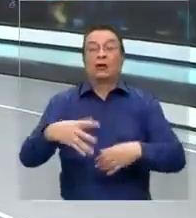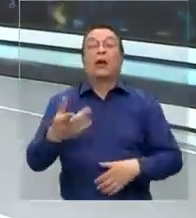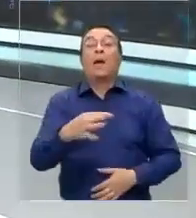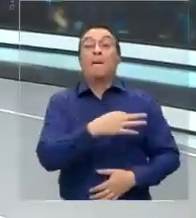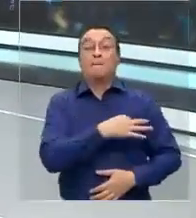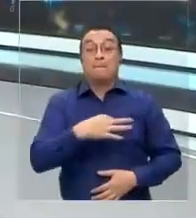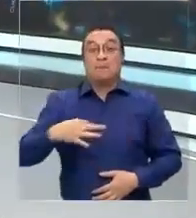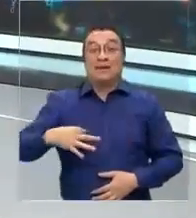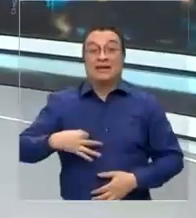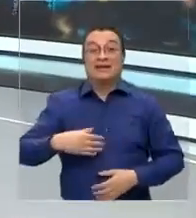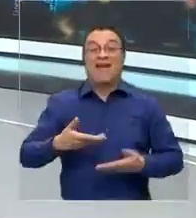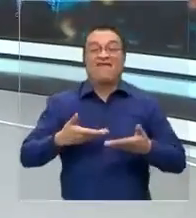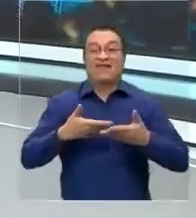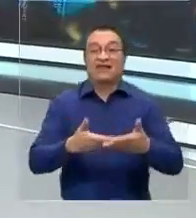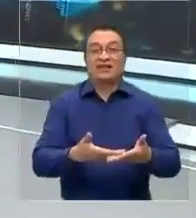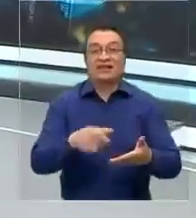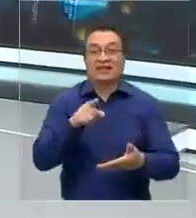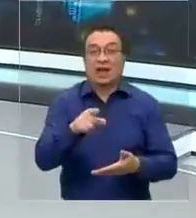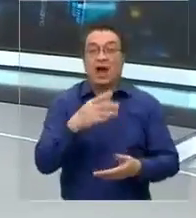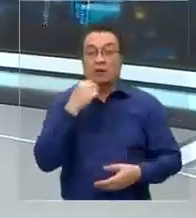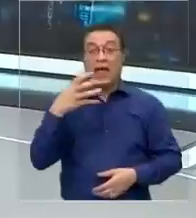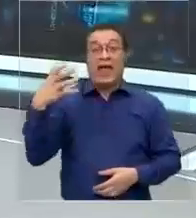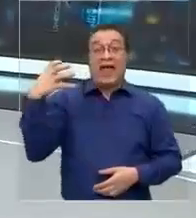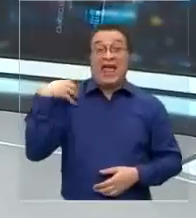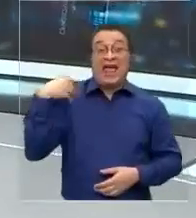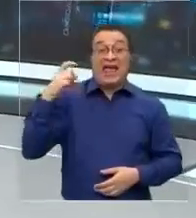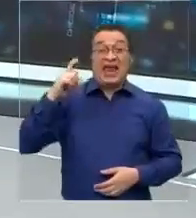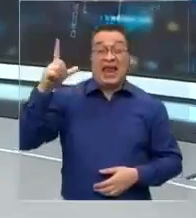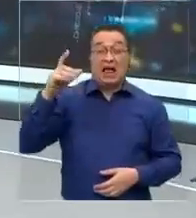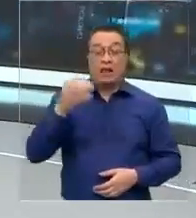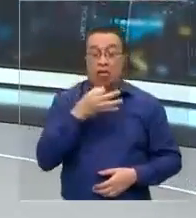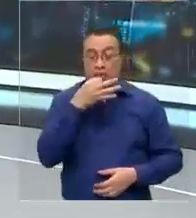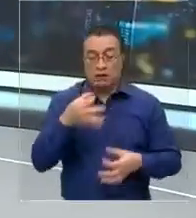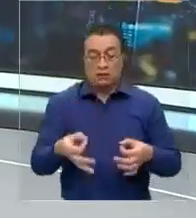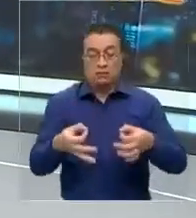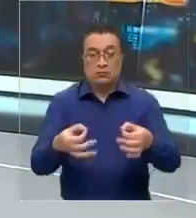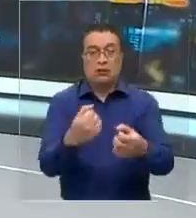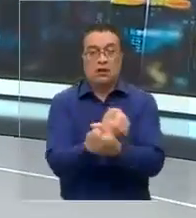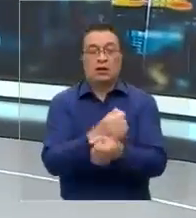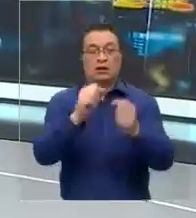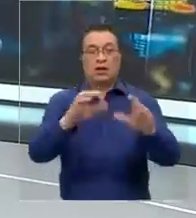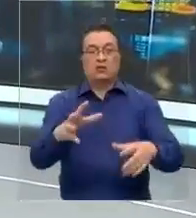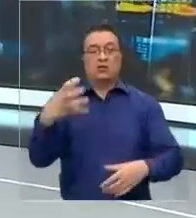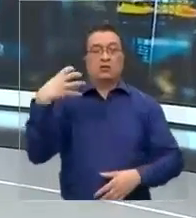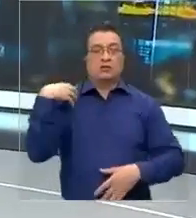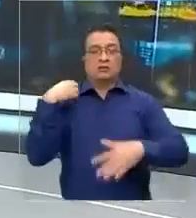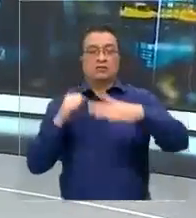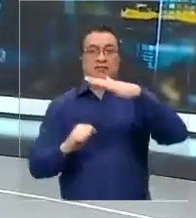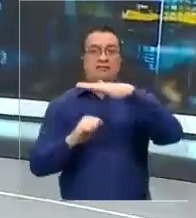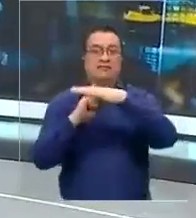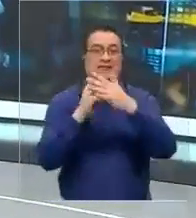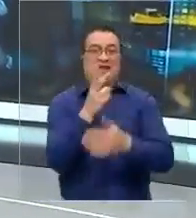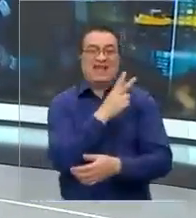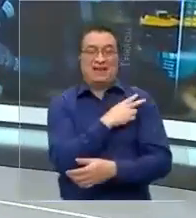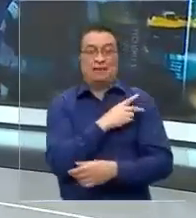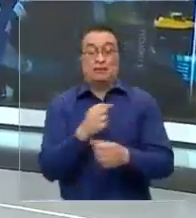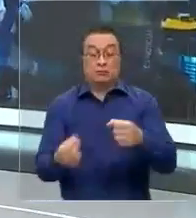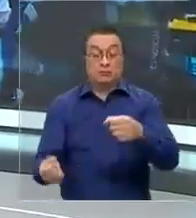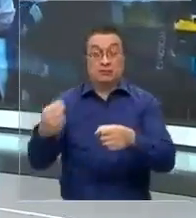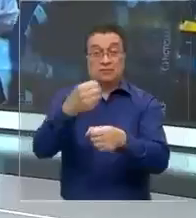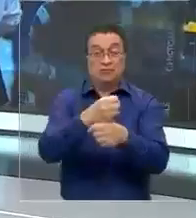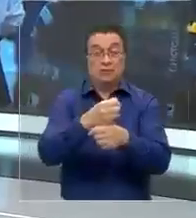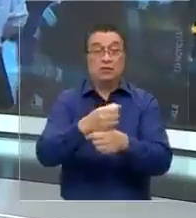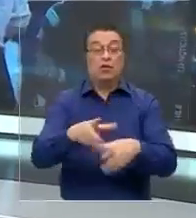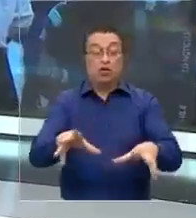visita Romy Rutherford, el general Ricardo Martínez presentó su renuncia al cargo de comandante en jefe. En reemplazo de Martínez